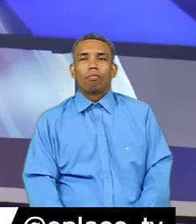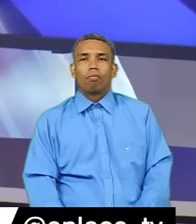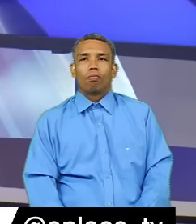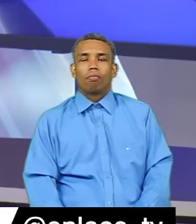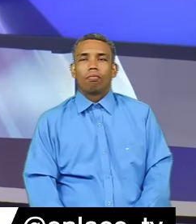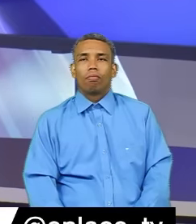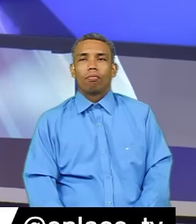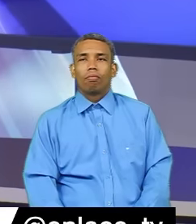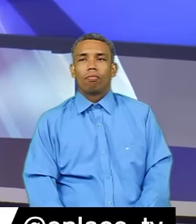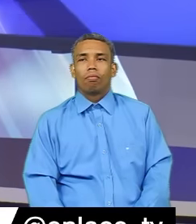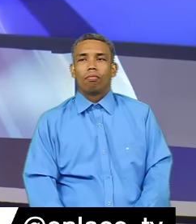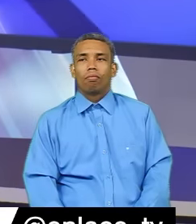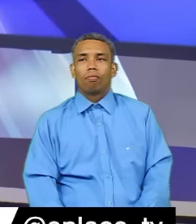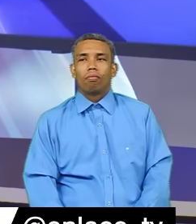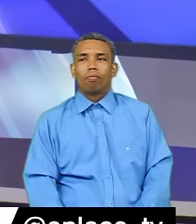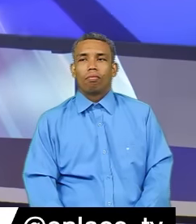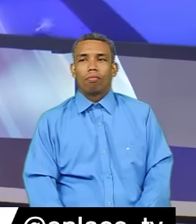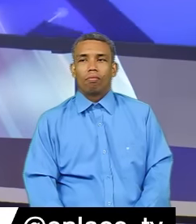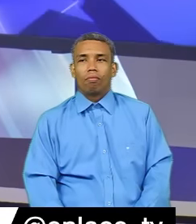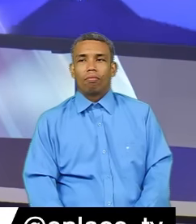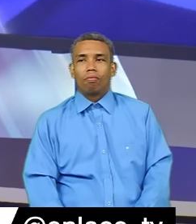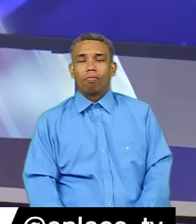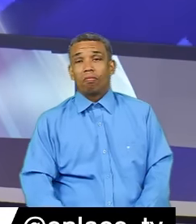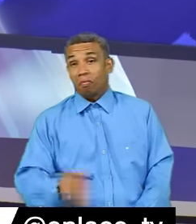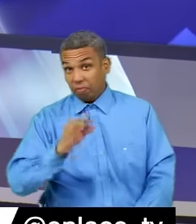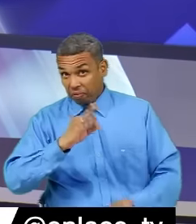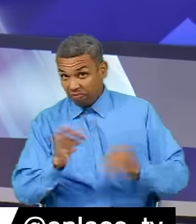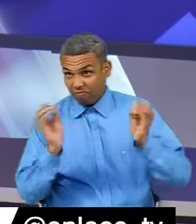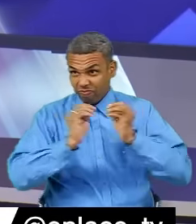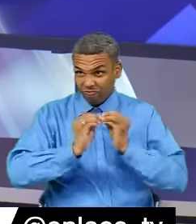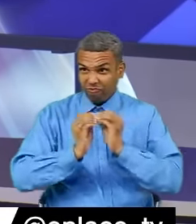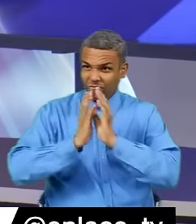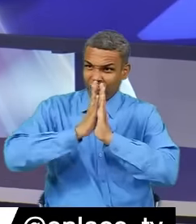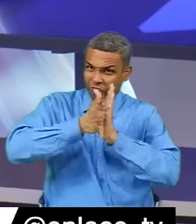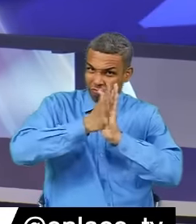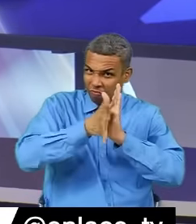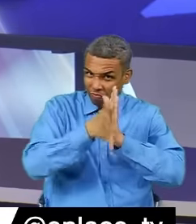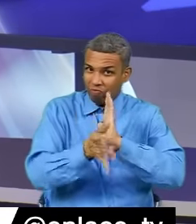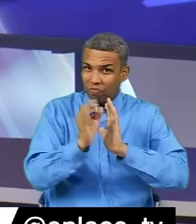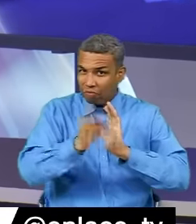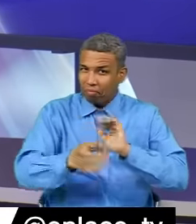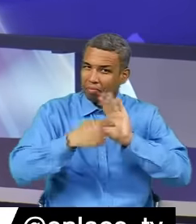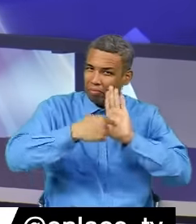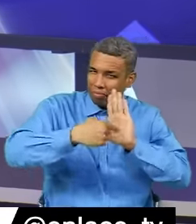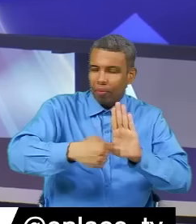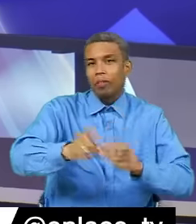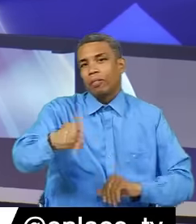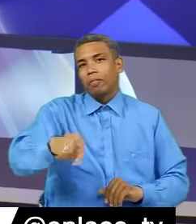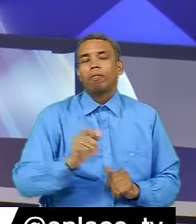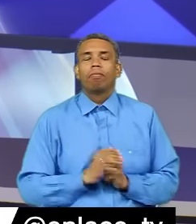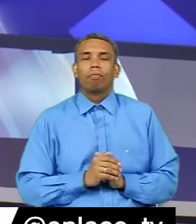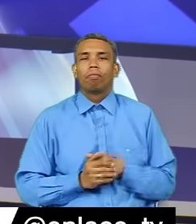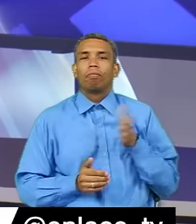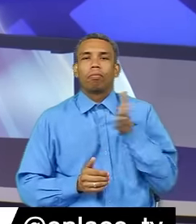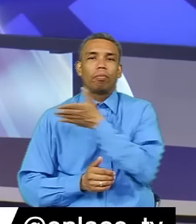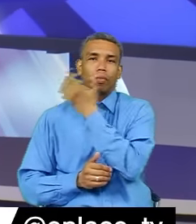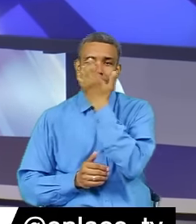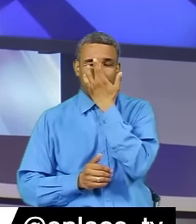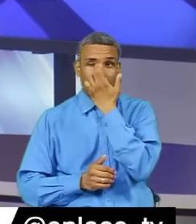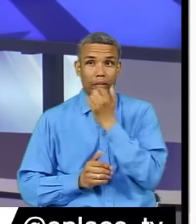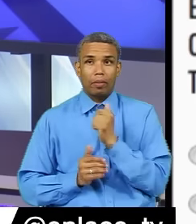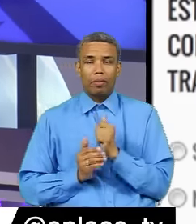Y seguimos, por supuesto, nosotros comprometidos mostrando sus preocupaciones en los reporteros ciudadanos. En otras noticias, seguimos llevando a nuestra comunidad